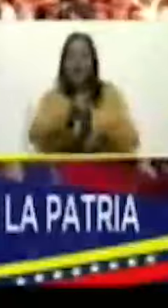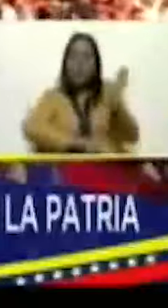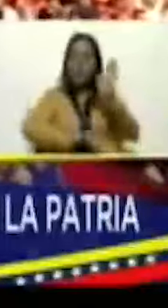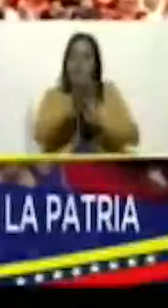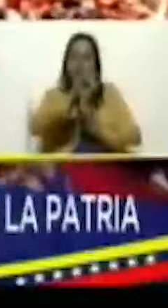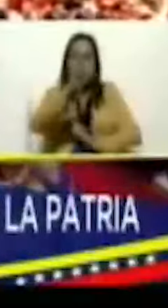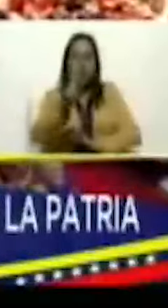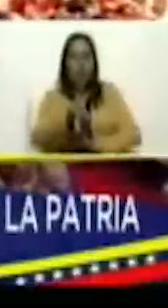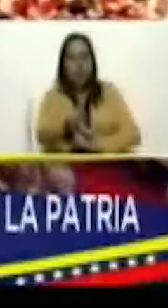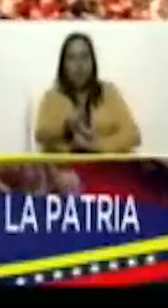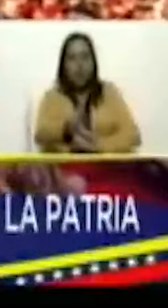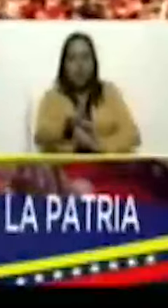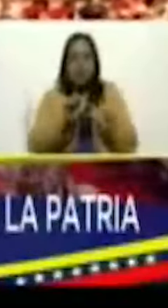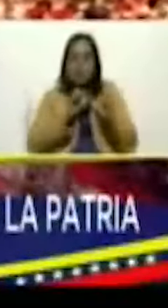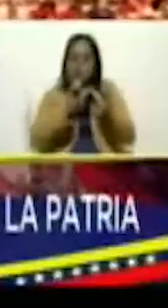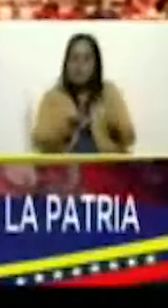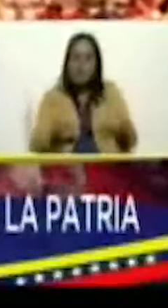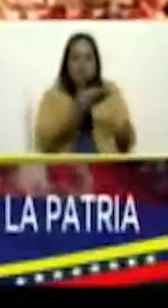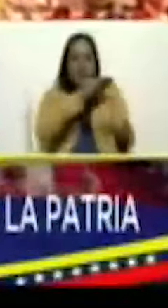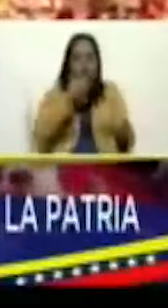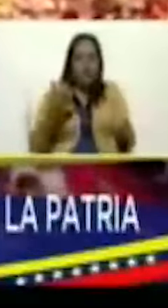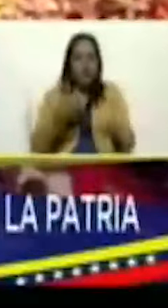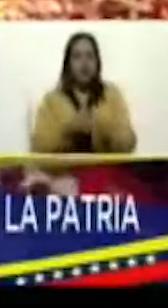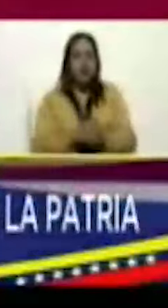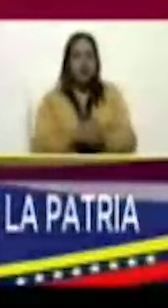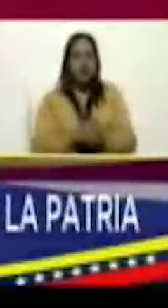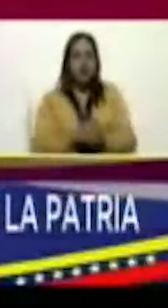julio y seguir recuperando